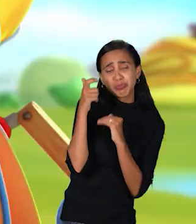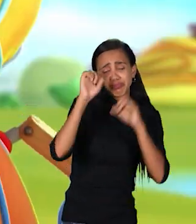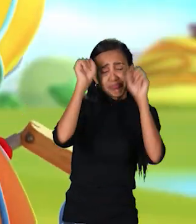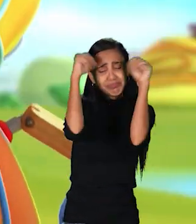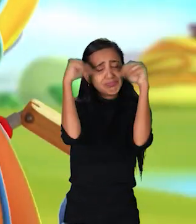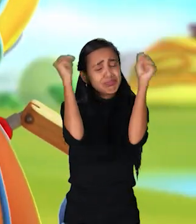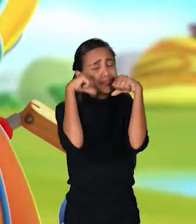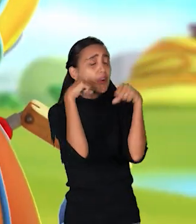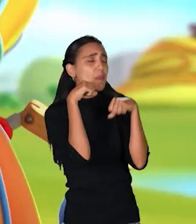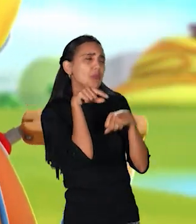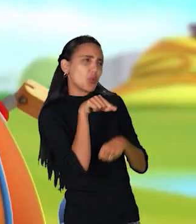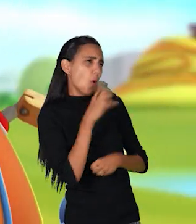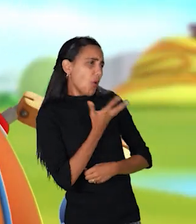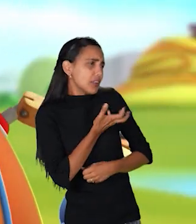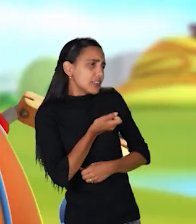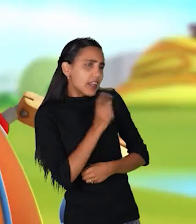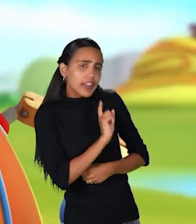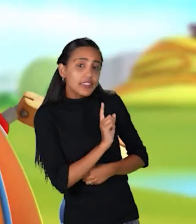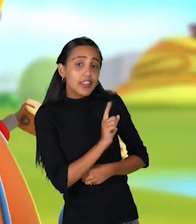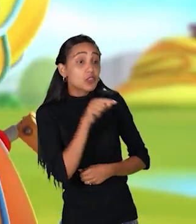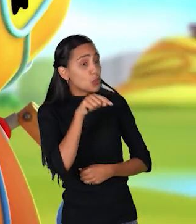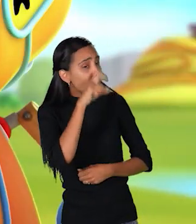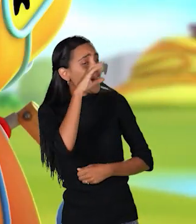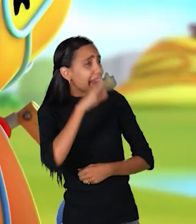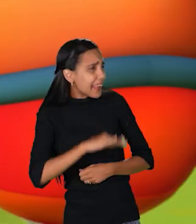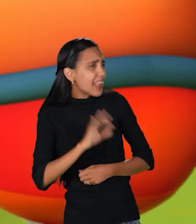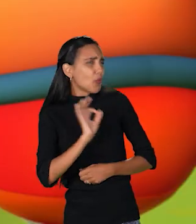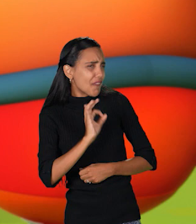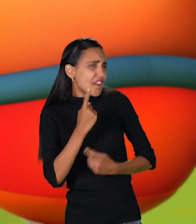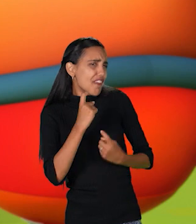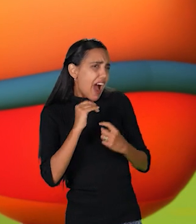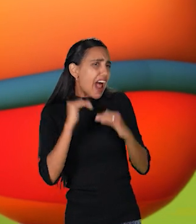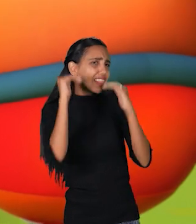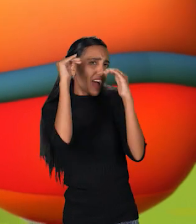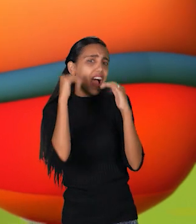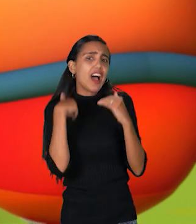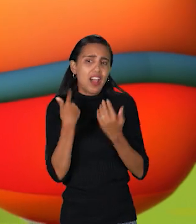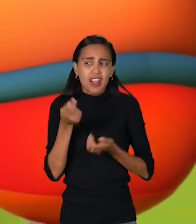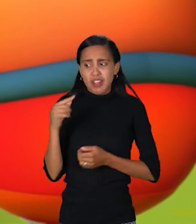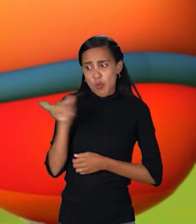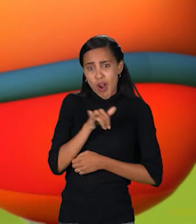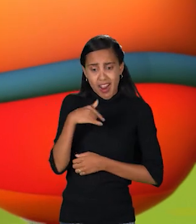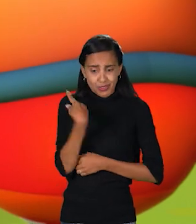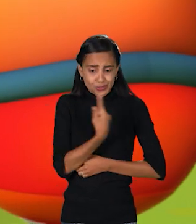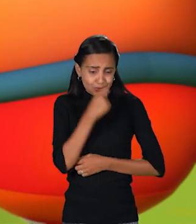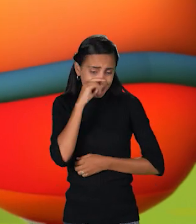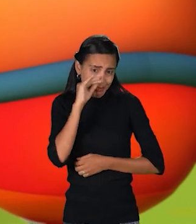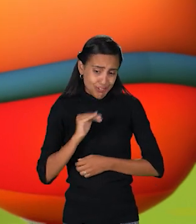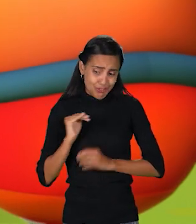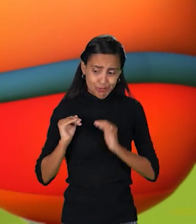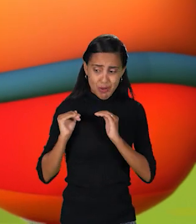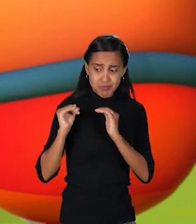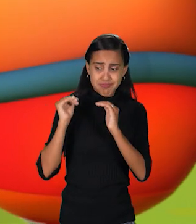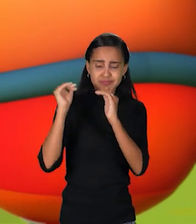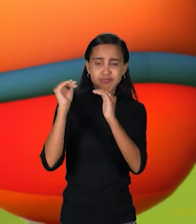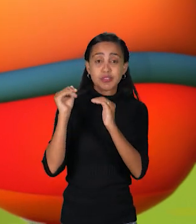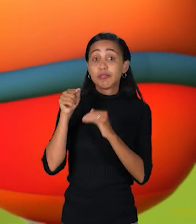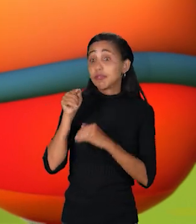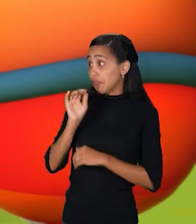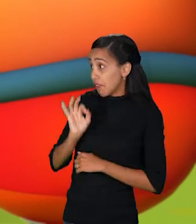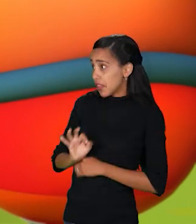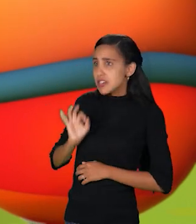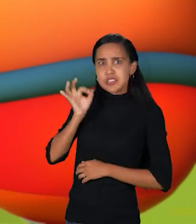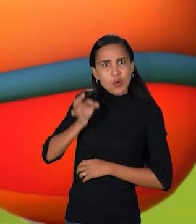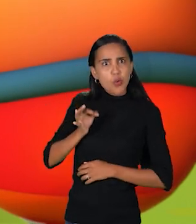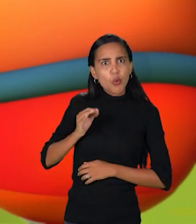Pero no estés triste, Linda. Aún eres una niña como nosotros y los niños crecemos. Es cierto.